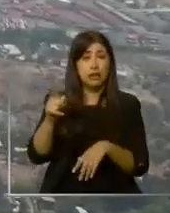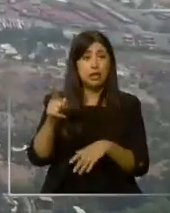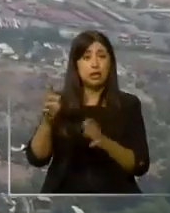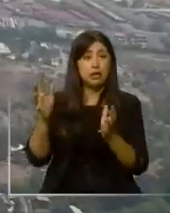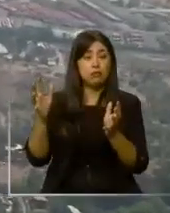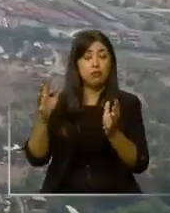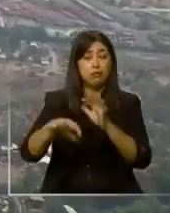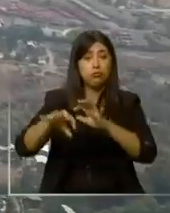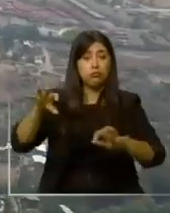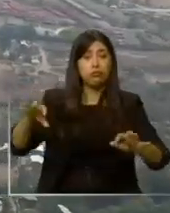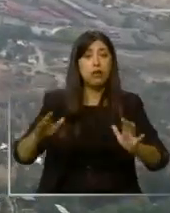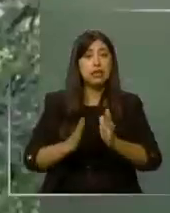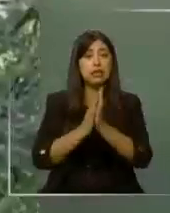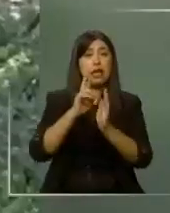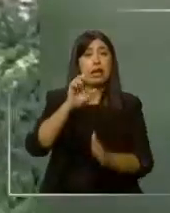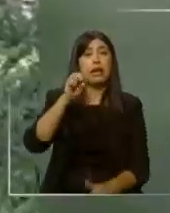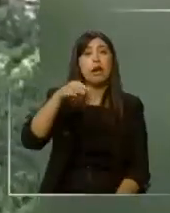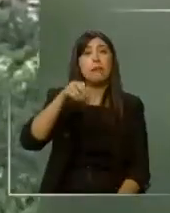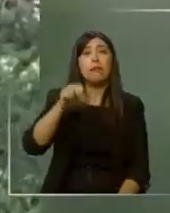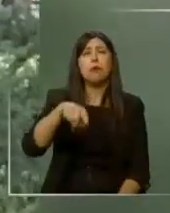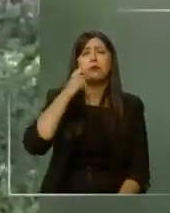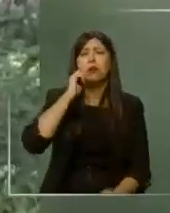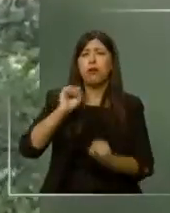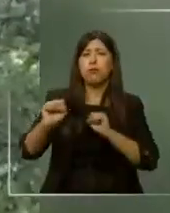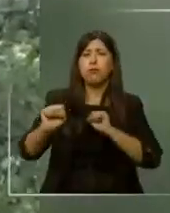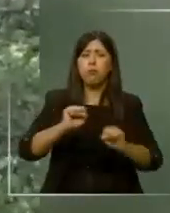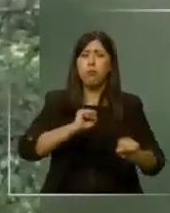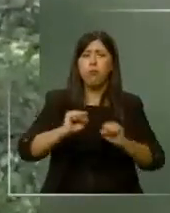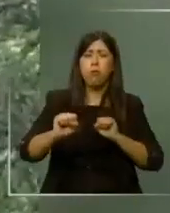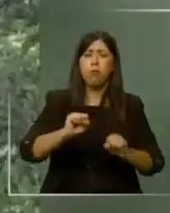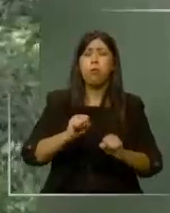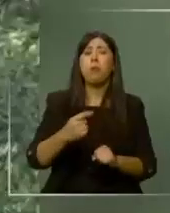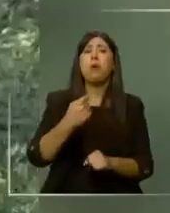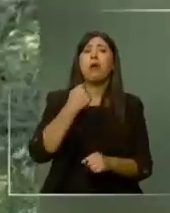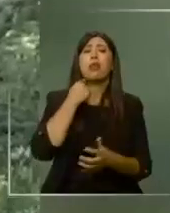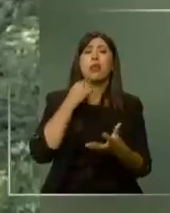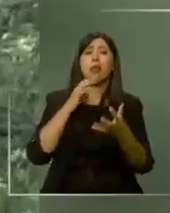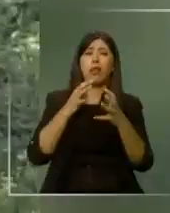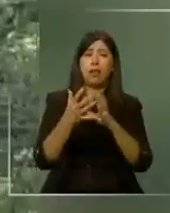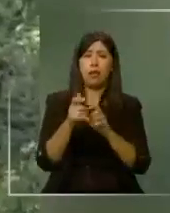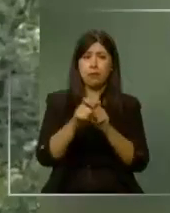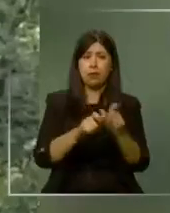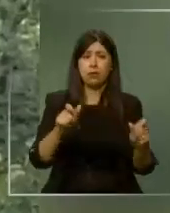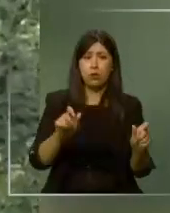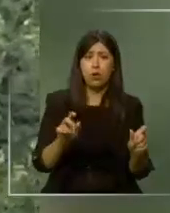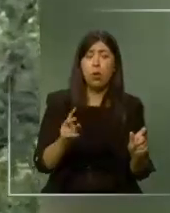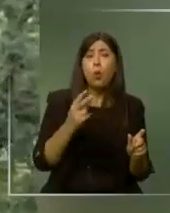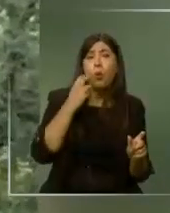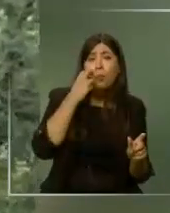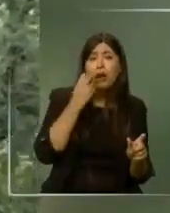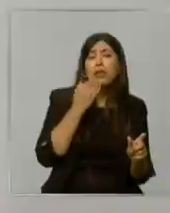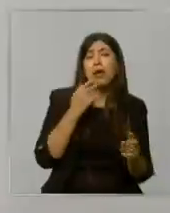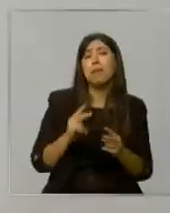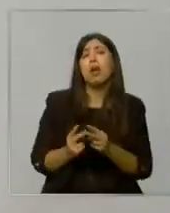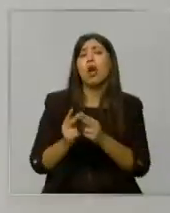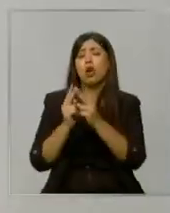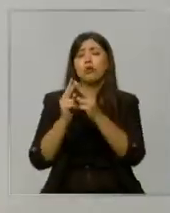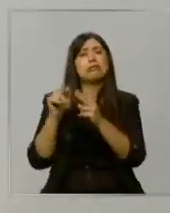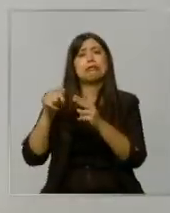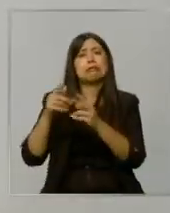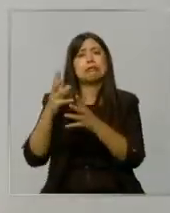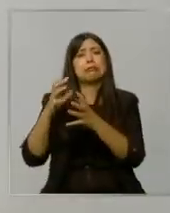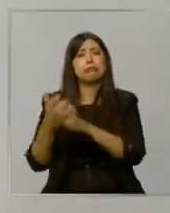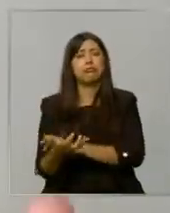falla activa donde pueden existir un gran terremoto con grandes daños para la población en términos no solo humanos sino también de infraestructura debe